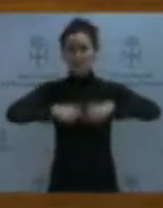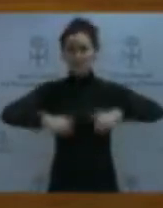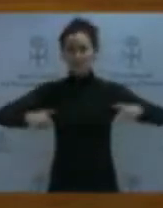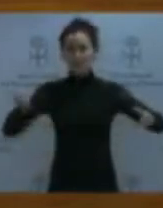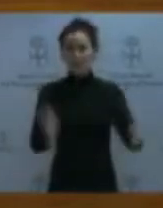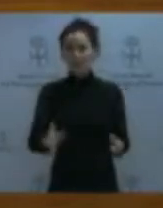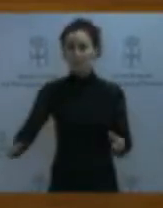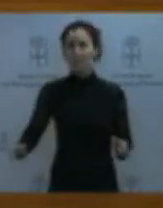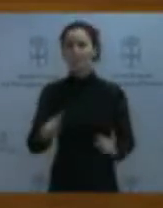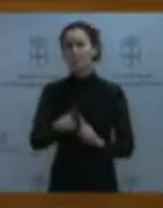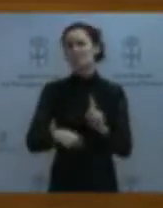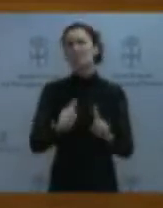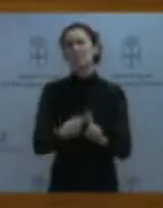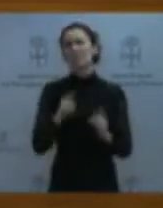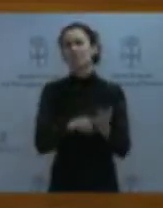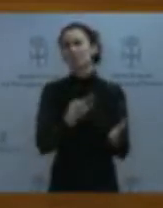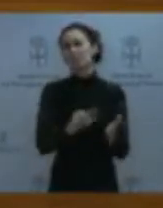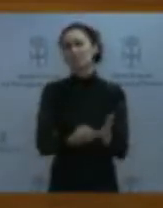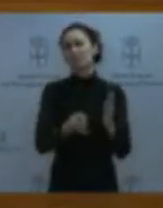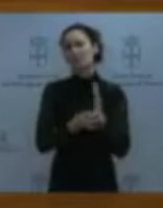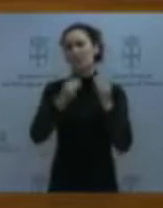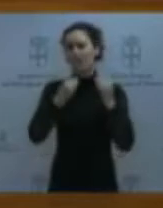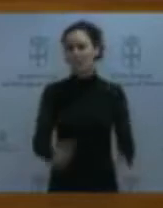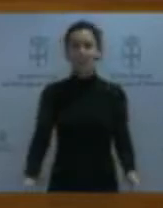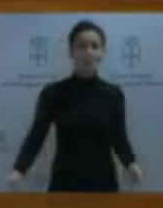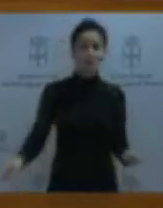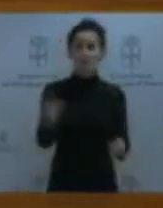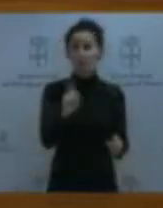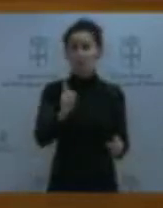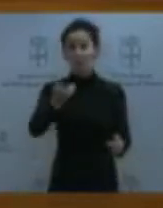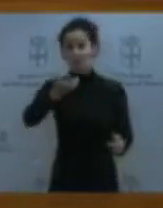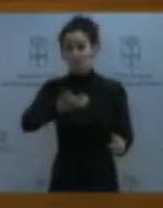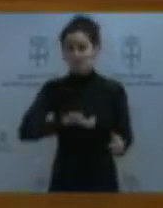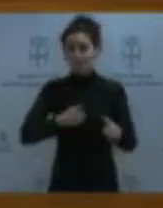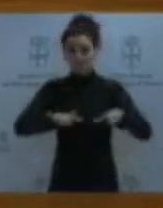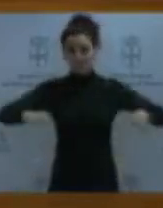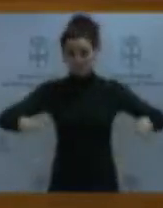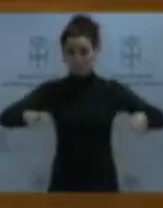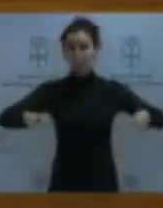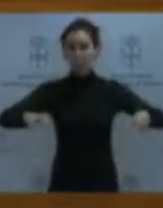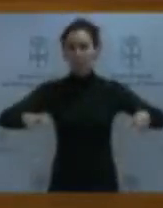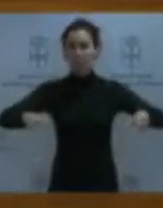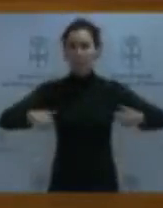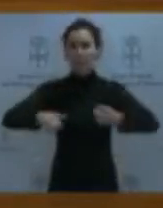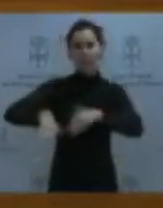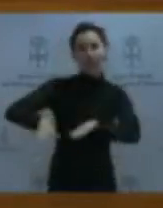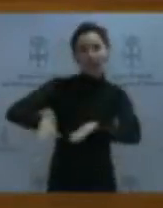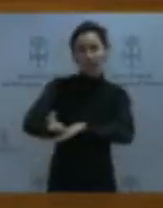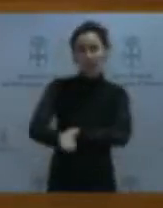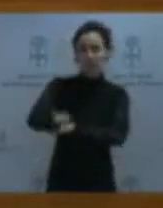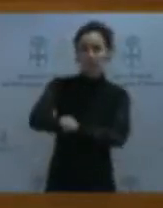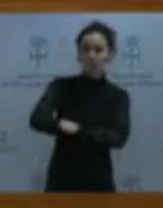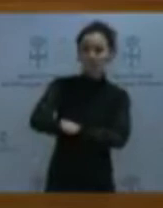no es bueno. El sistema, en virtud del cual los ayuntamientos, usted sabe que ponen el local, hacen el mantenimiento,